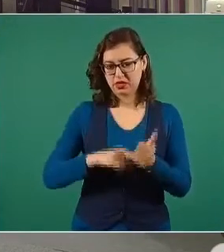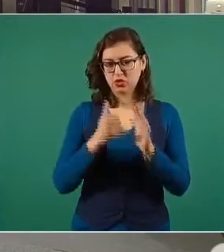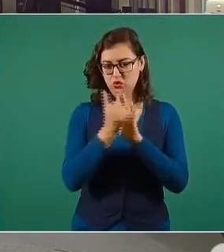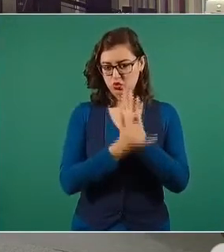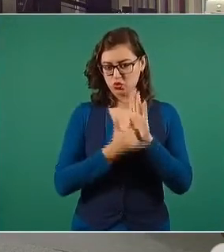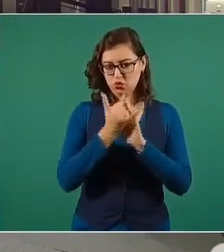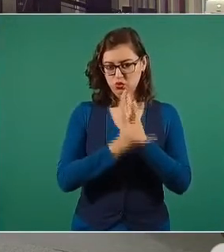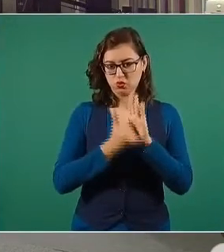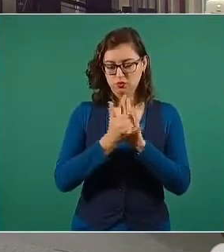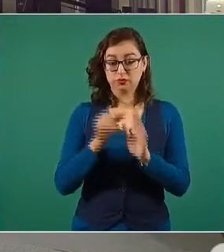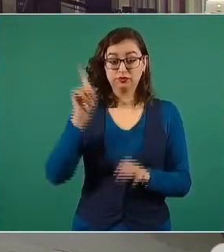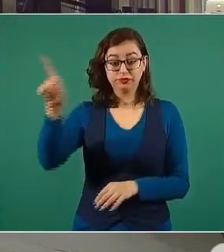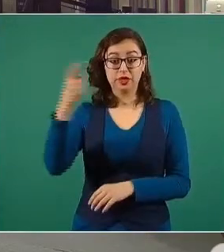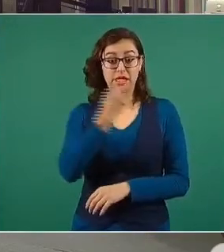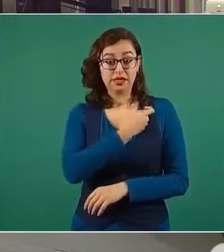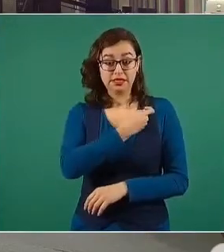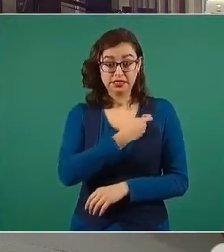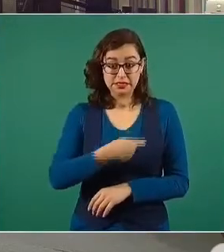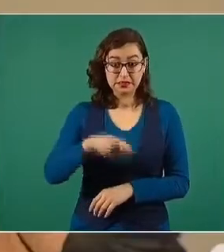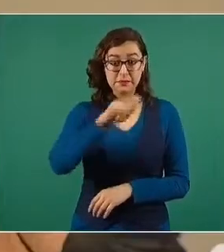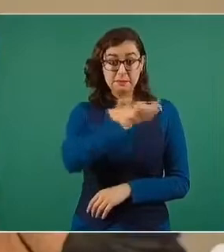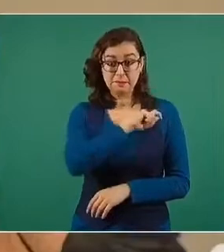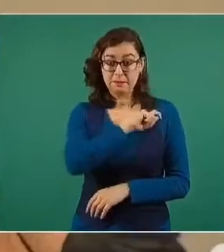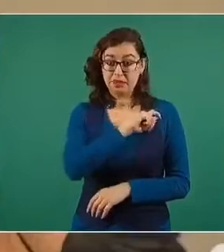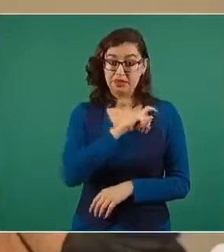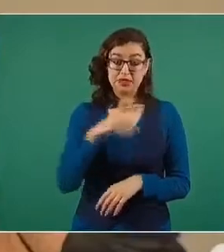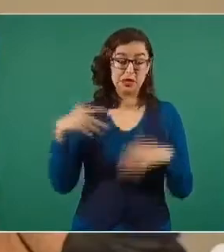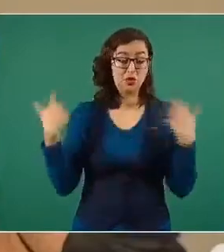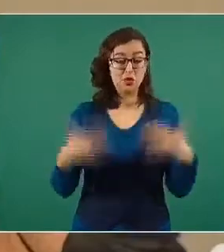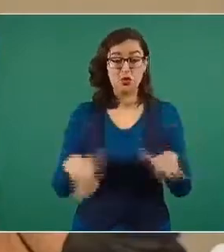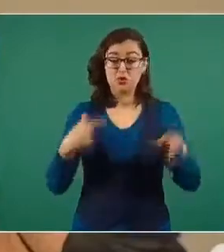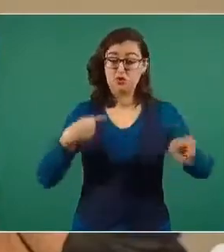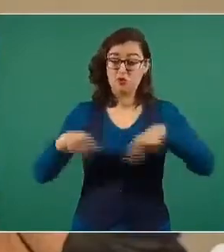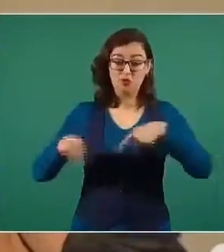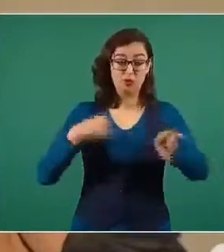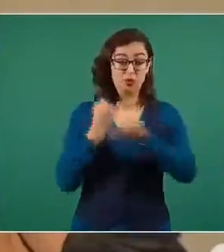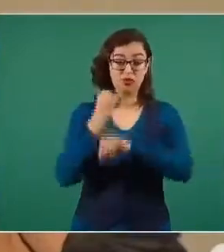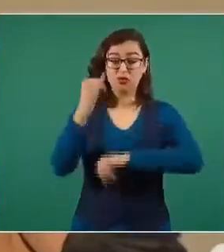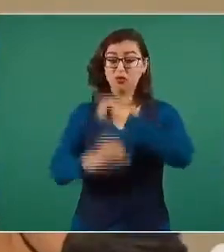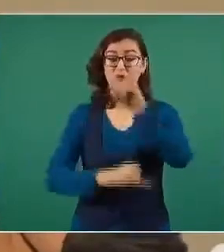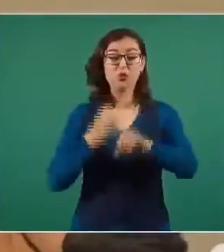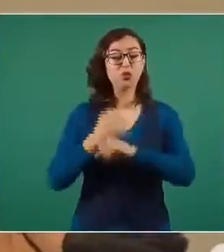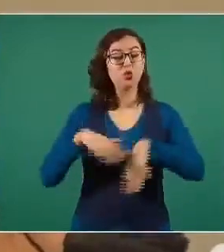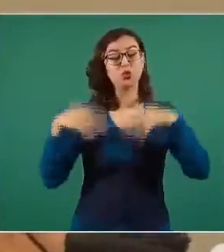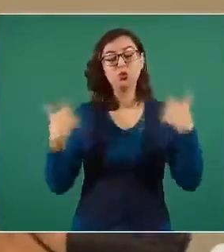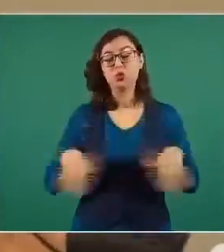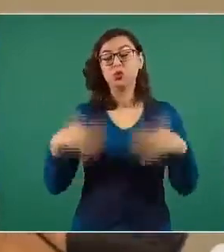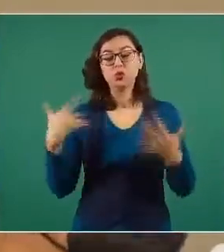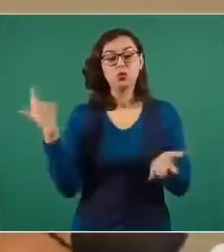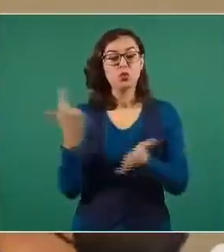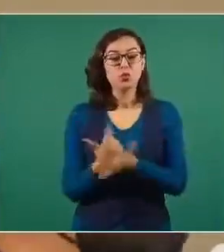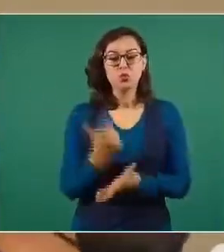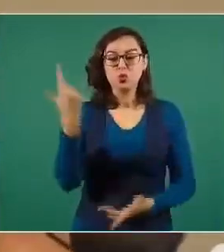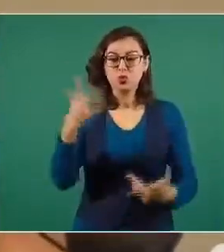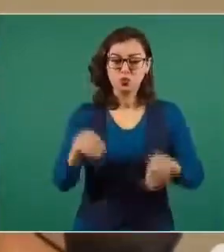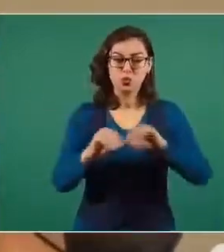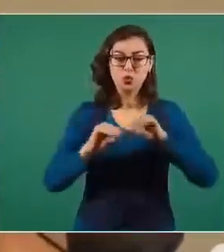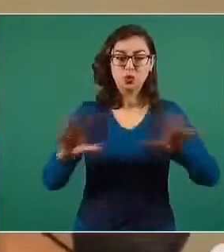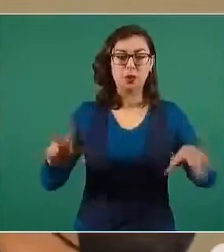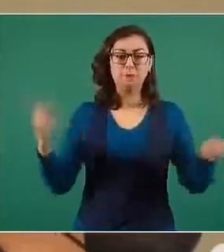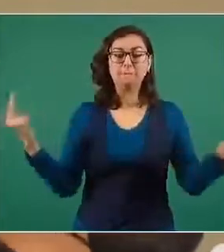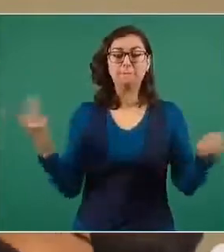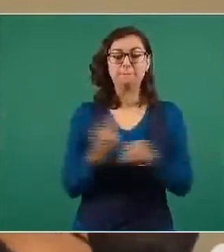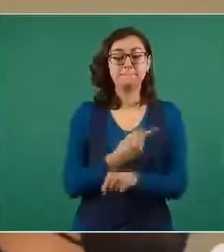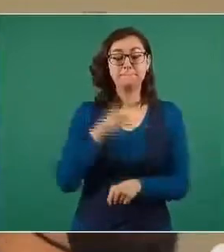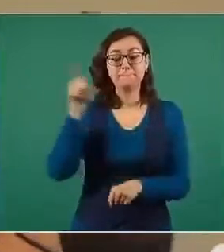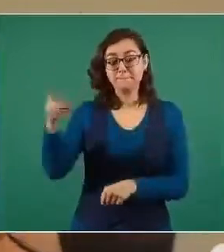desde España, ha reventado uno de los más grandes escándalos del fútbol internacional, después de que se filtraran diversos audios de la dirigencia del equipo del